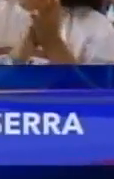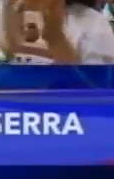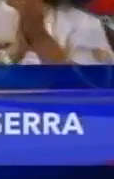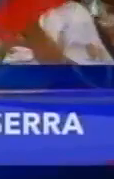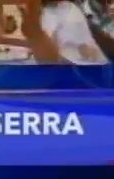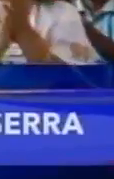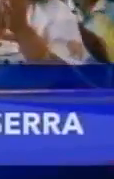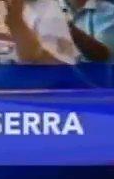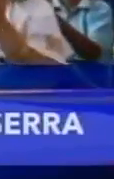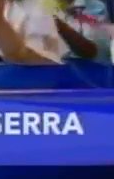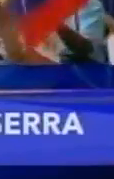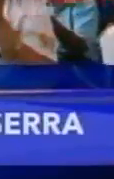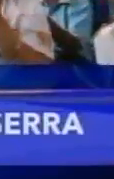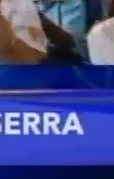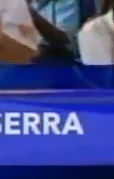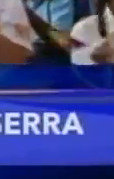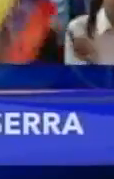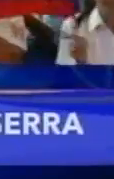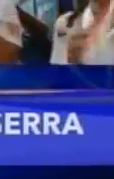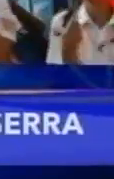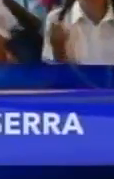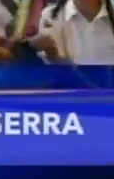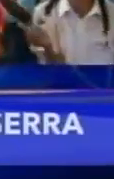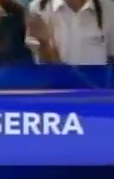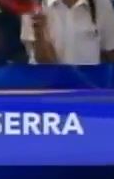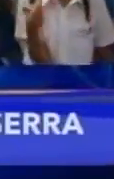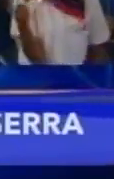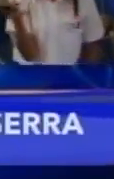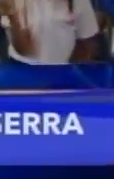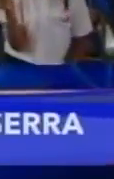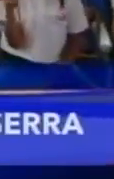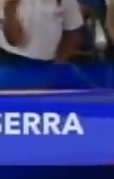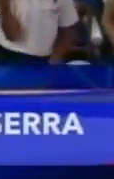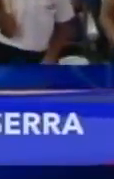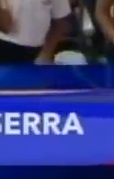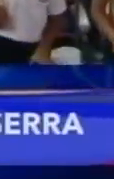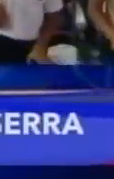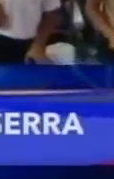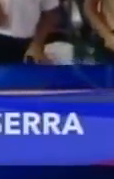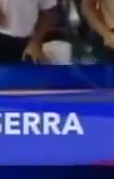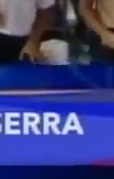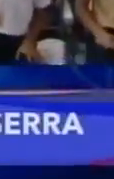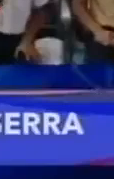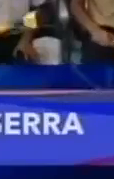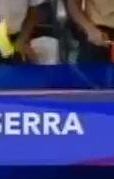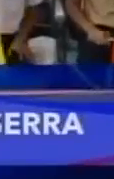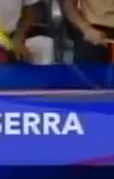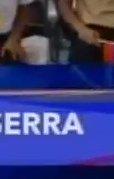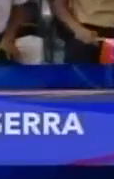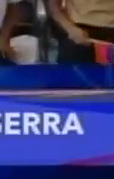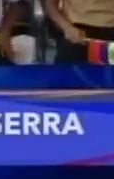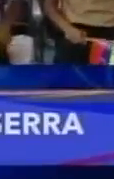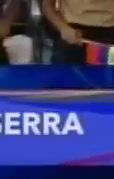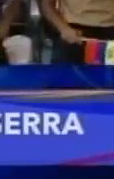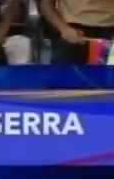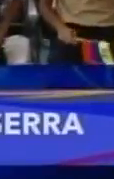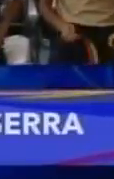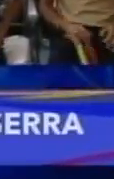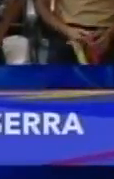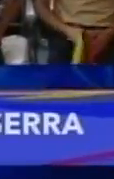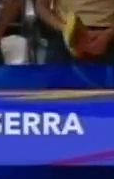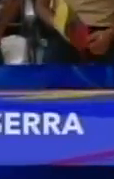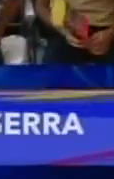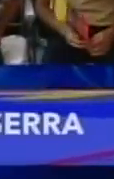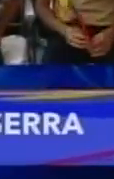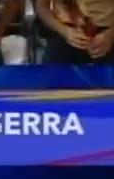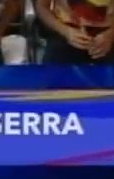Mayerlín, que no es solo una escuela, sino también es la parte productiva. Ahí está la familia, ¿ves? El movimiento bolivariano de familia. La concreción,